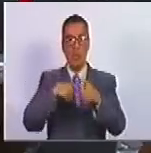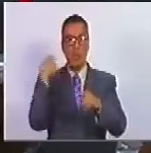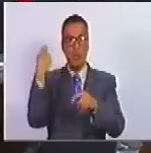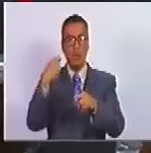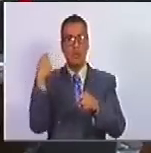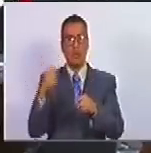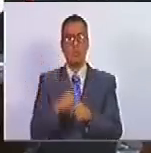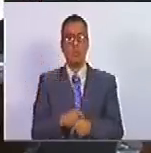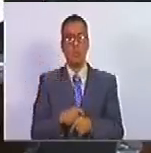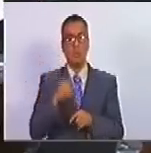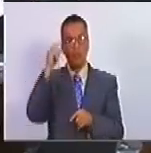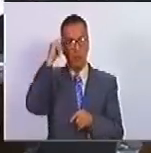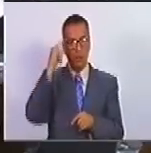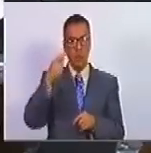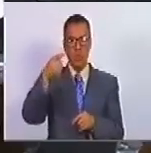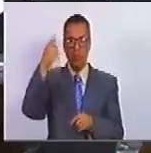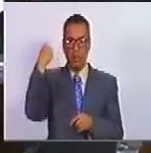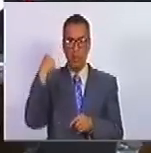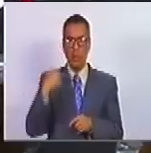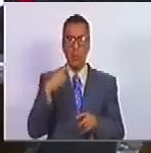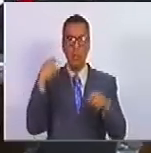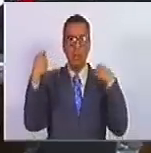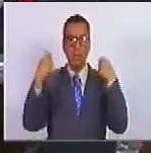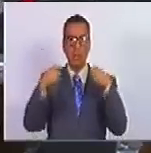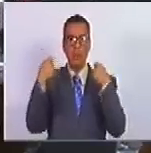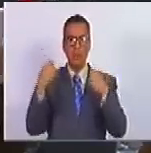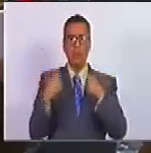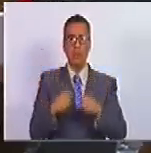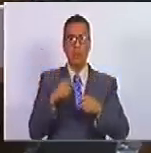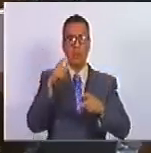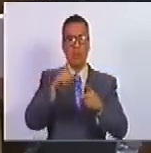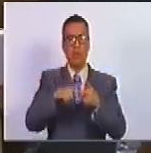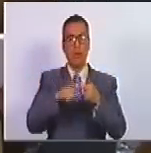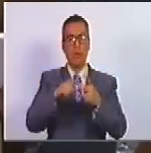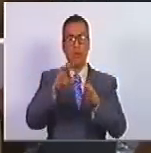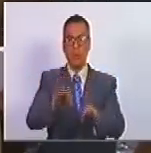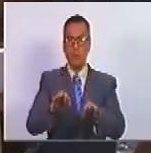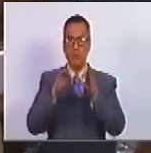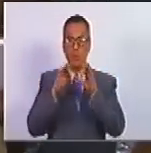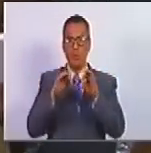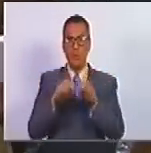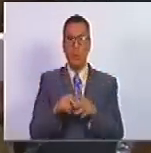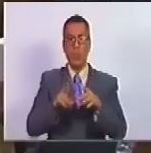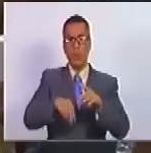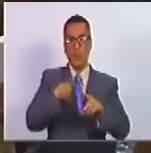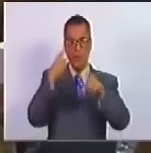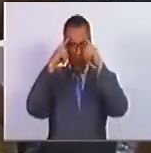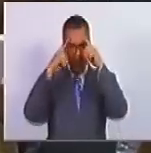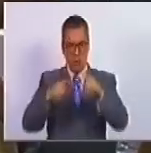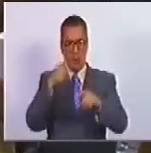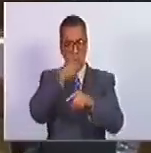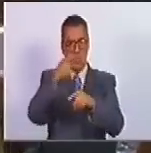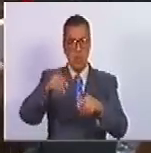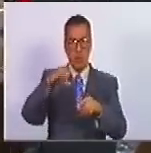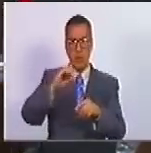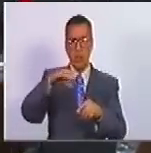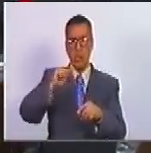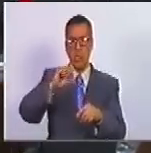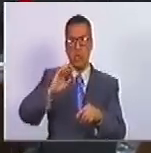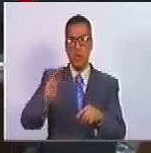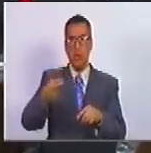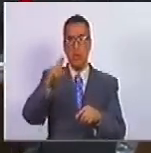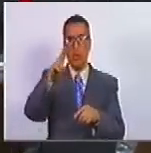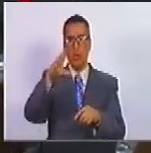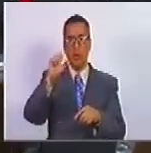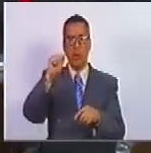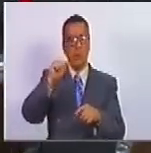Apure. Y en el día de ayer se celebró una sesión especial y fue decretada la población de Achagua como